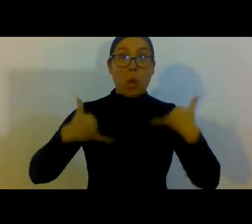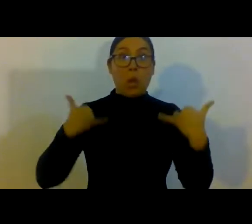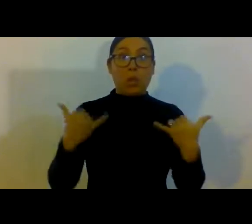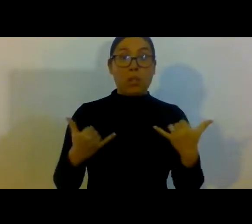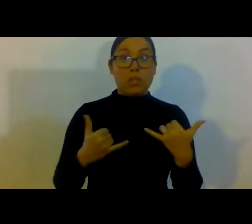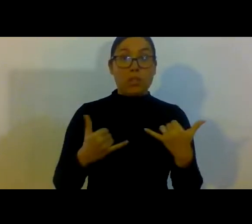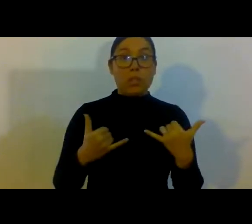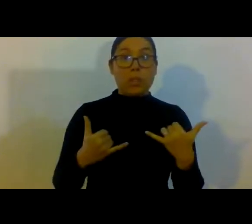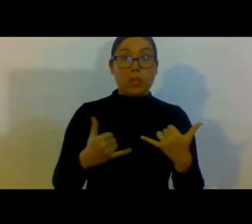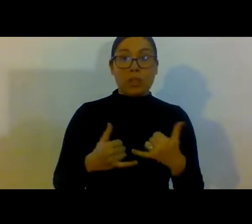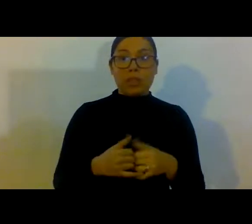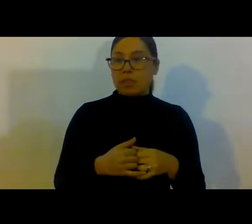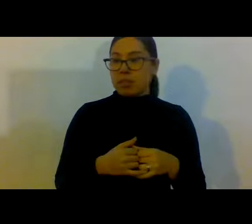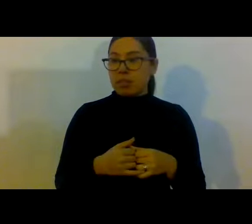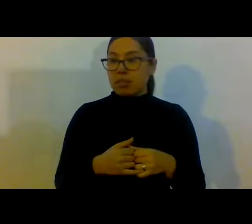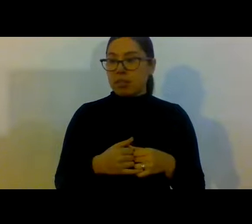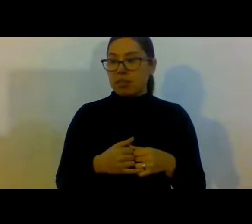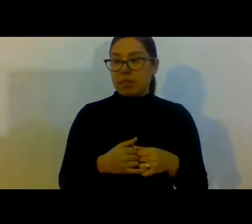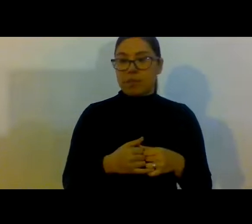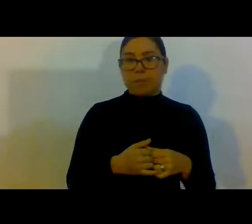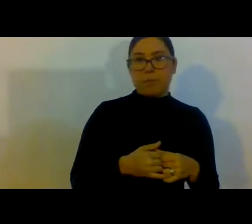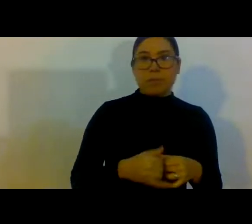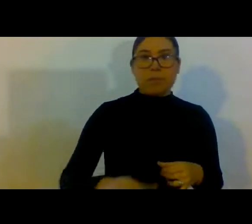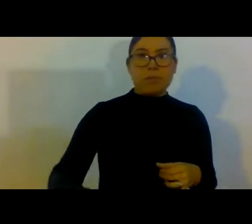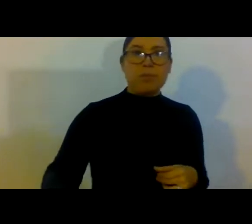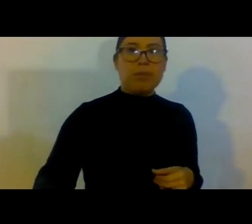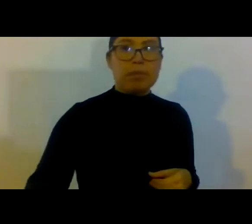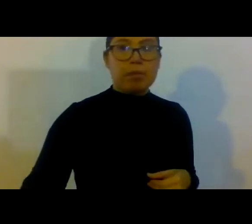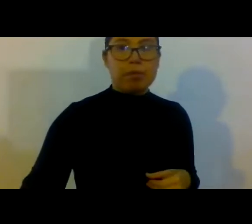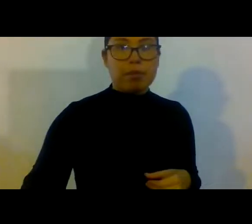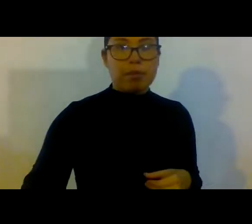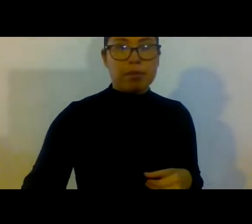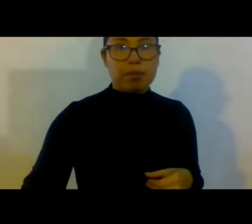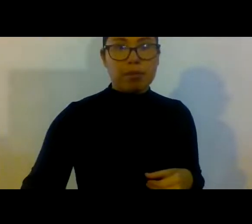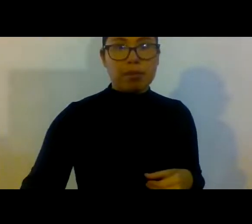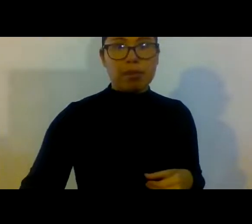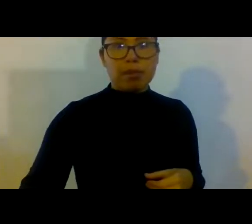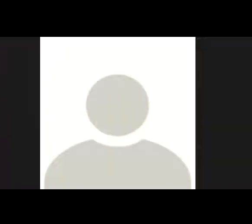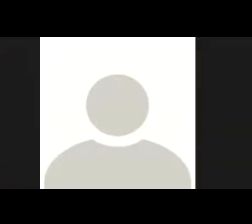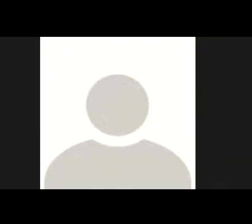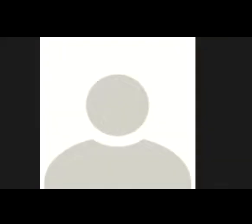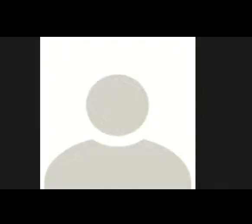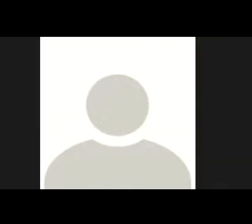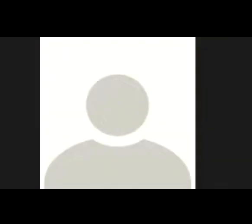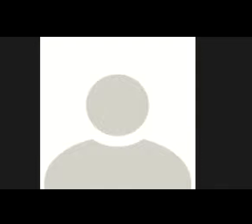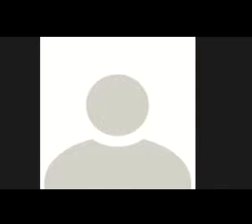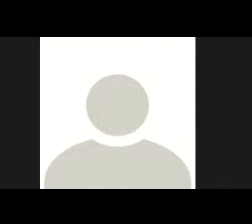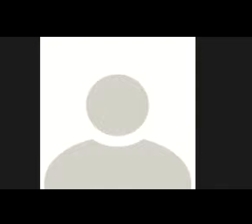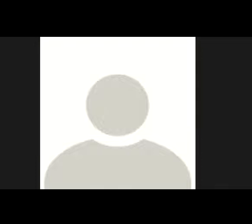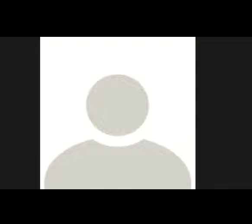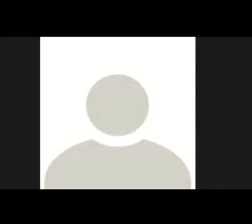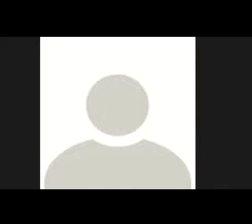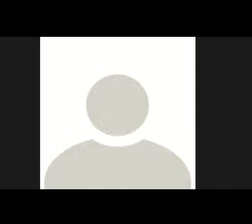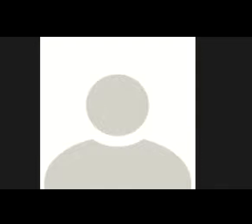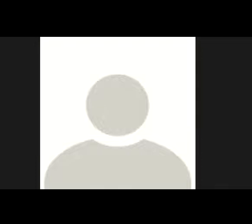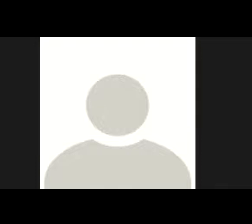adolescente es como, ay, pues a lo mejor no quiero, a lo mejor no me interesa o a lo mejor me siento incómodo, incómoda. A diferencia que